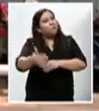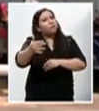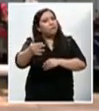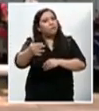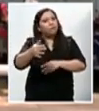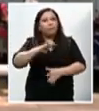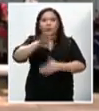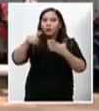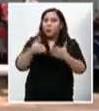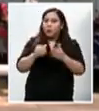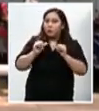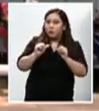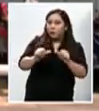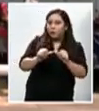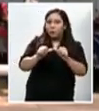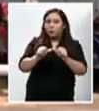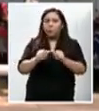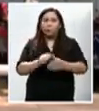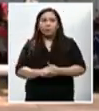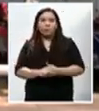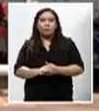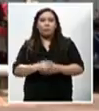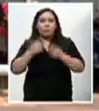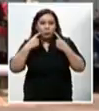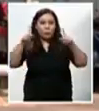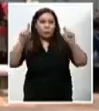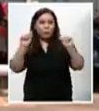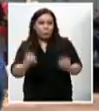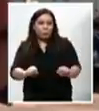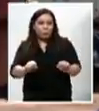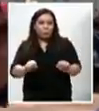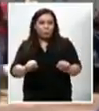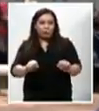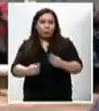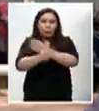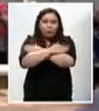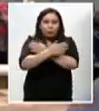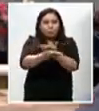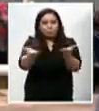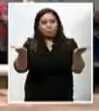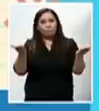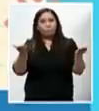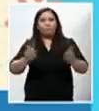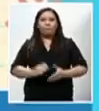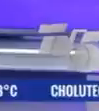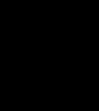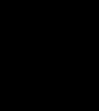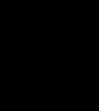Estamos cada vez más cerca de lograrlo. Un abrazo para todos.